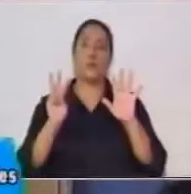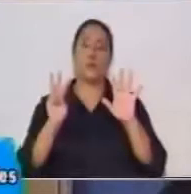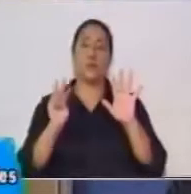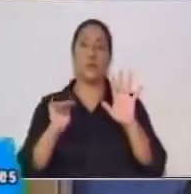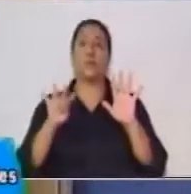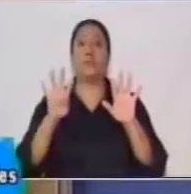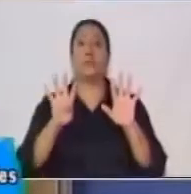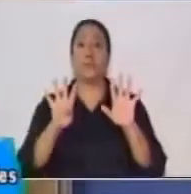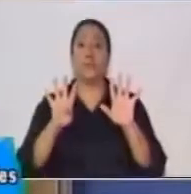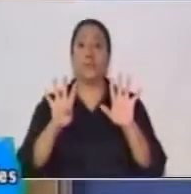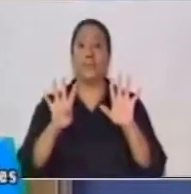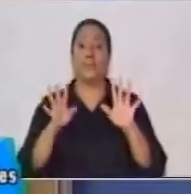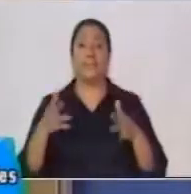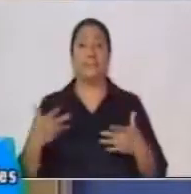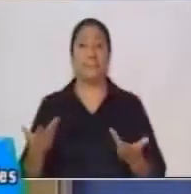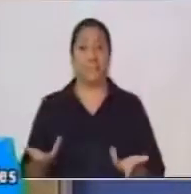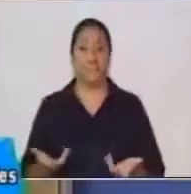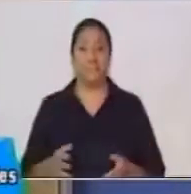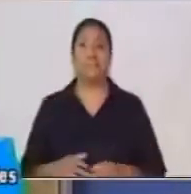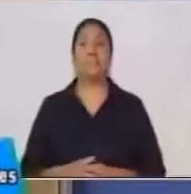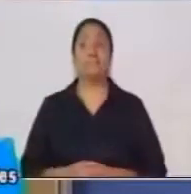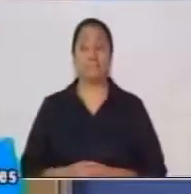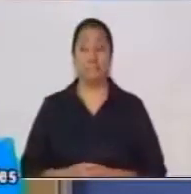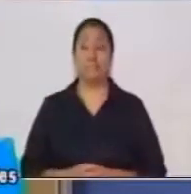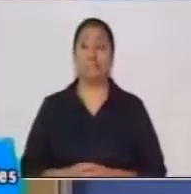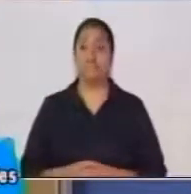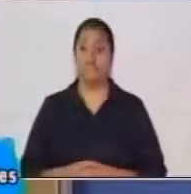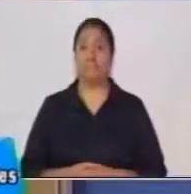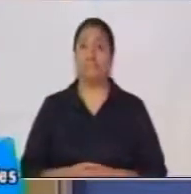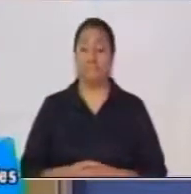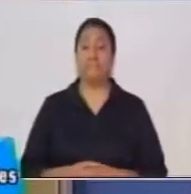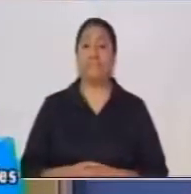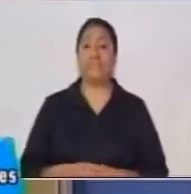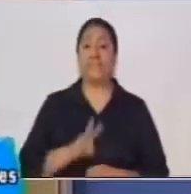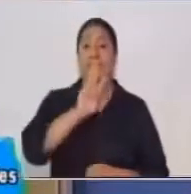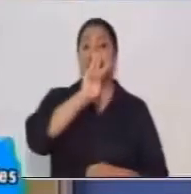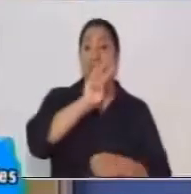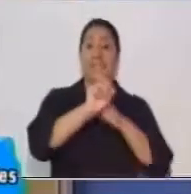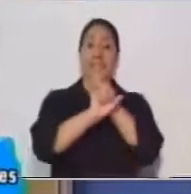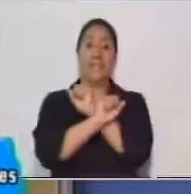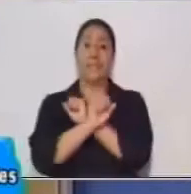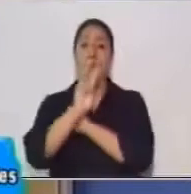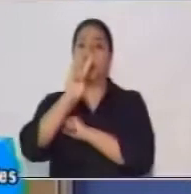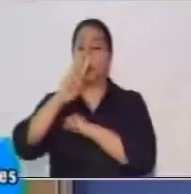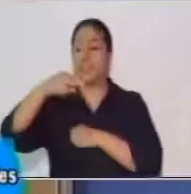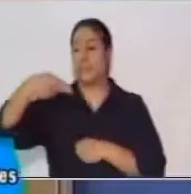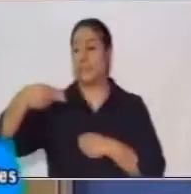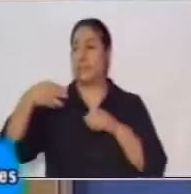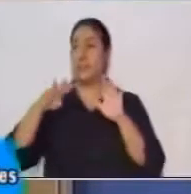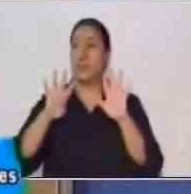9. ¿Cumplimos? Excelente. Muy bien. Cumplimos los 9.